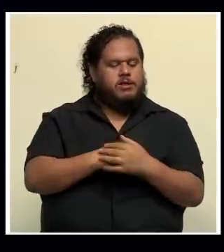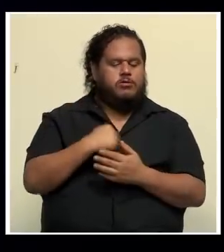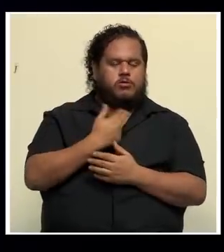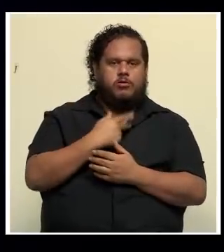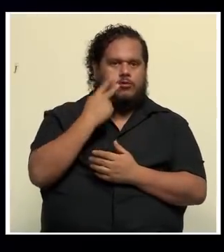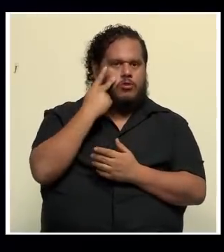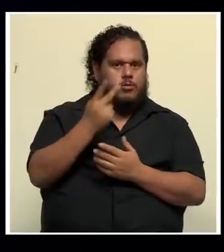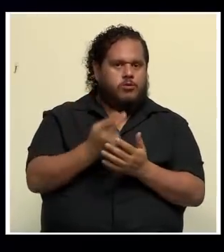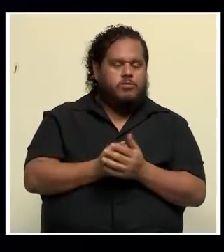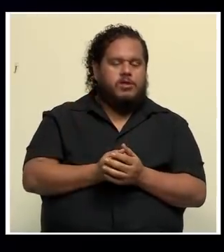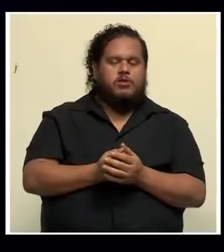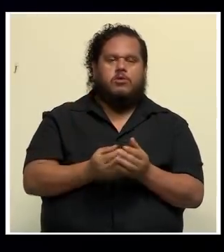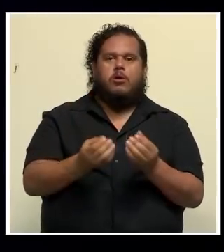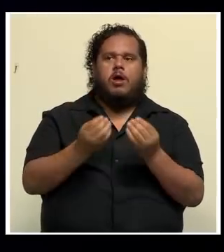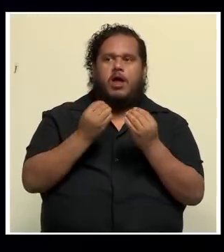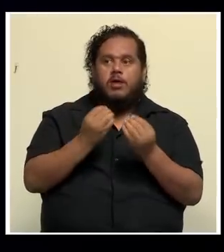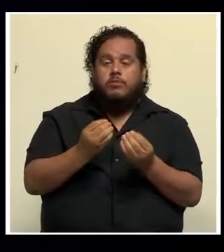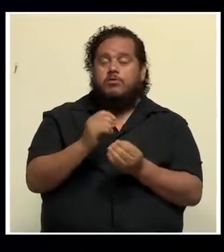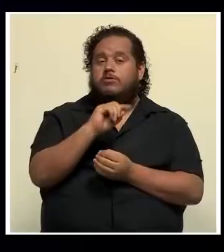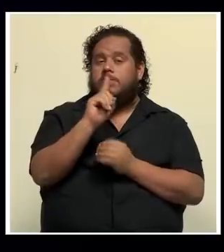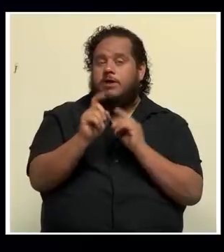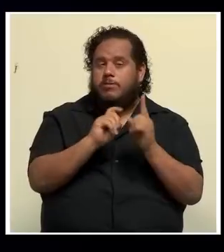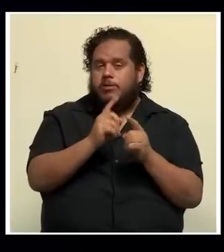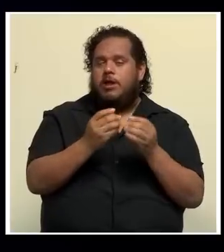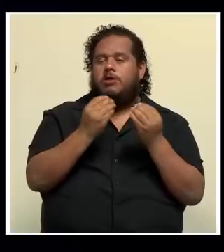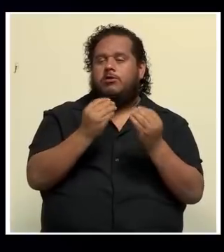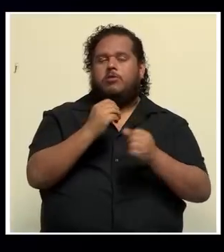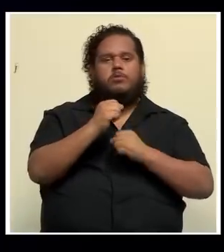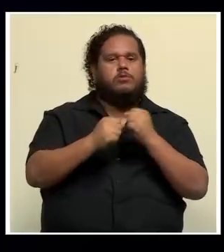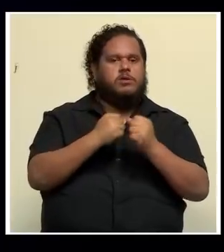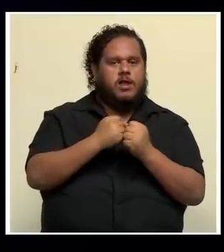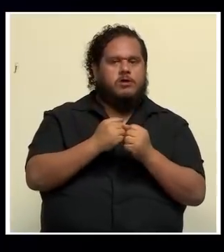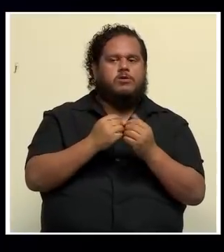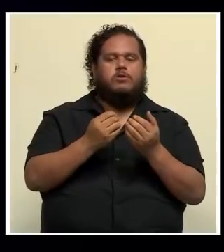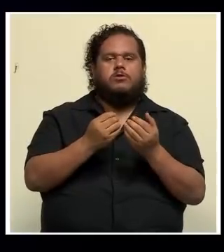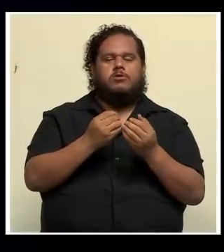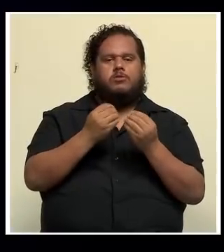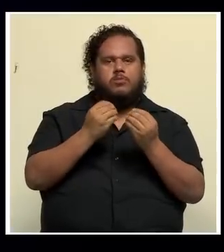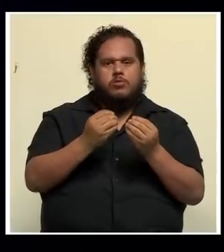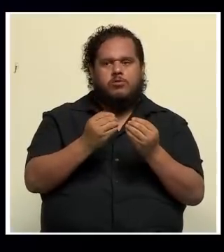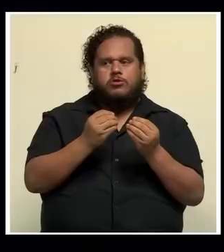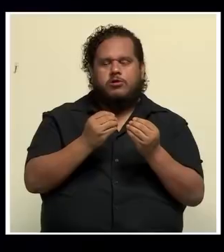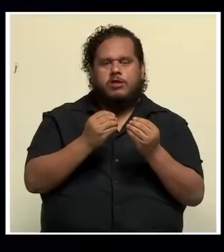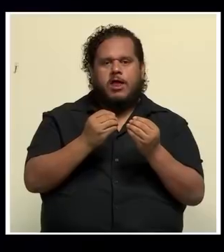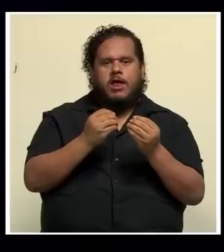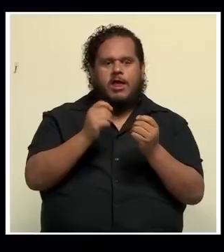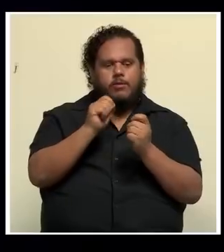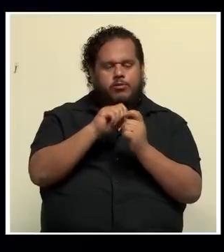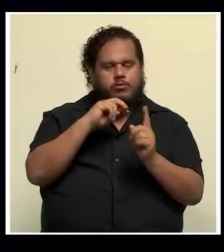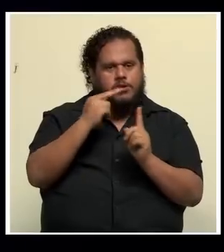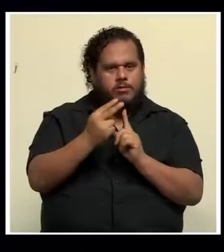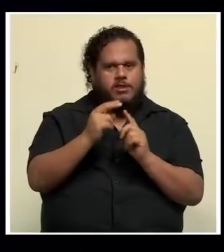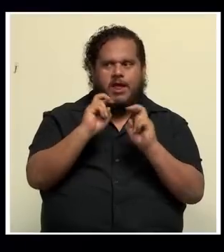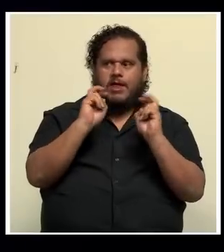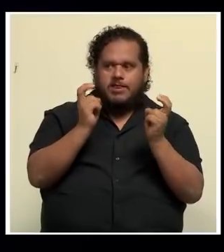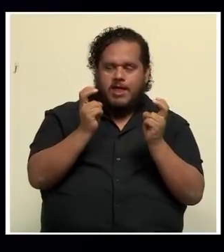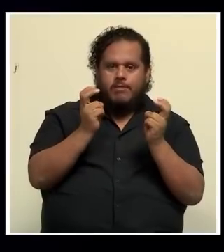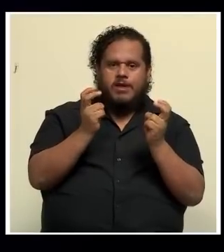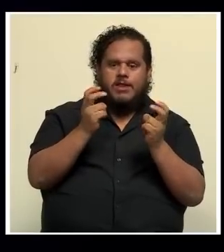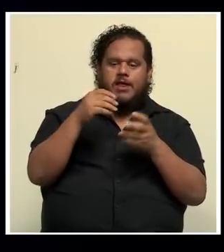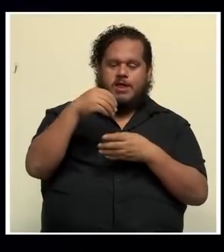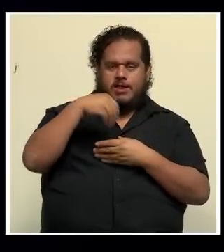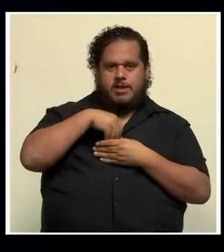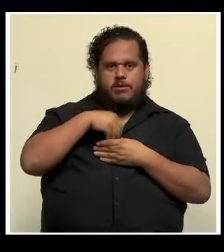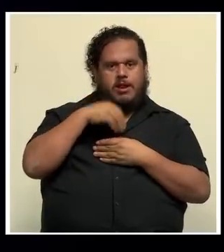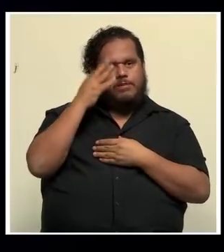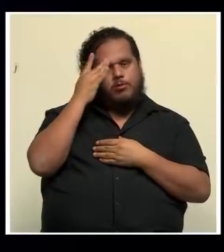visto permanentemente, es muchísimo que preguntar, son muchísimos ángulos, muchísimos temas que están en la preocupación de los electores